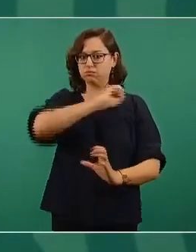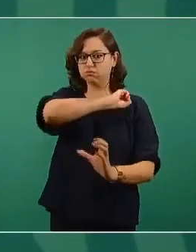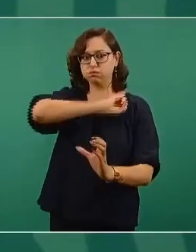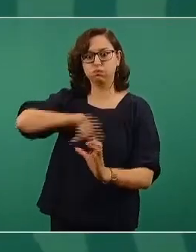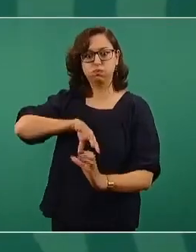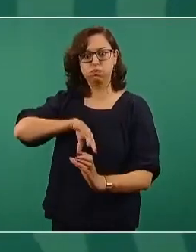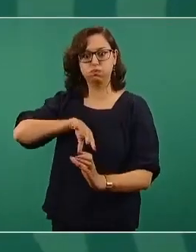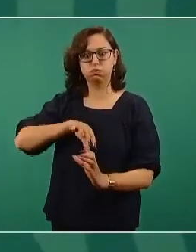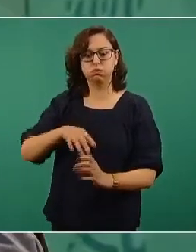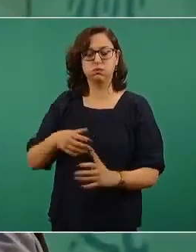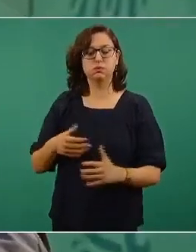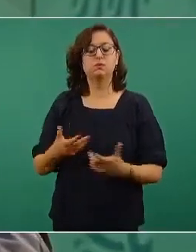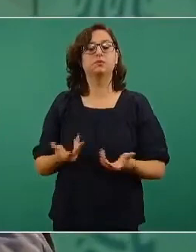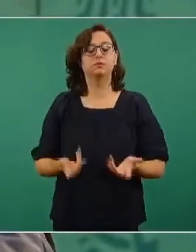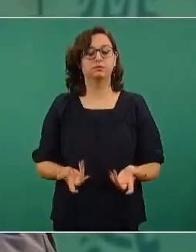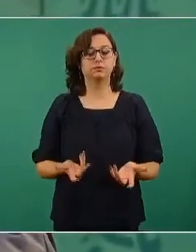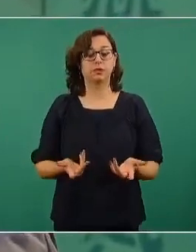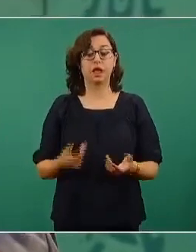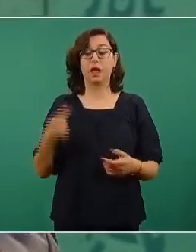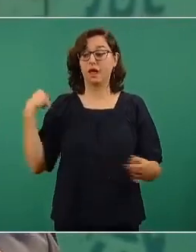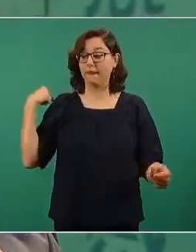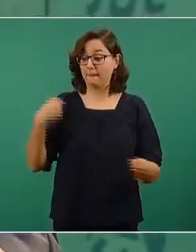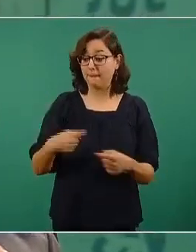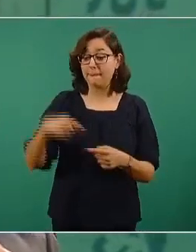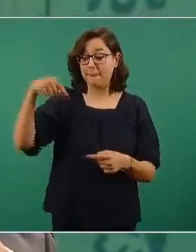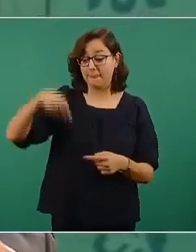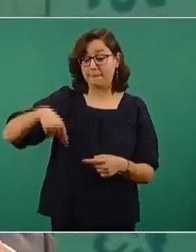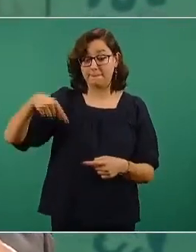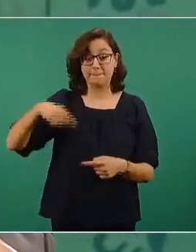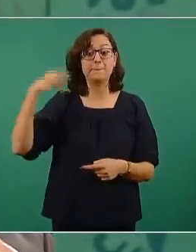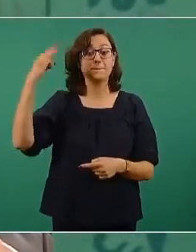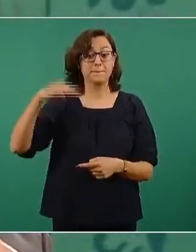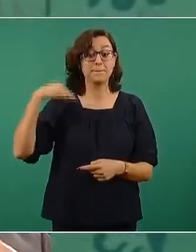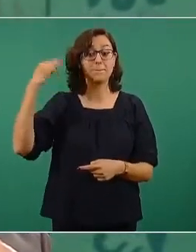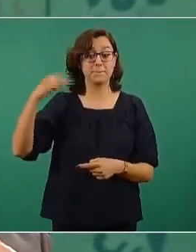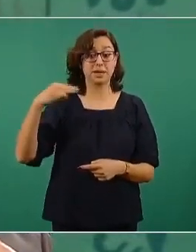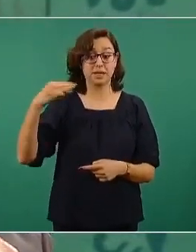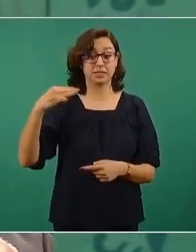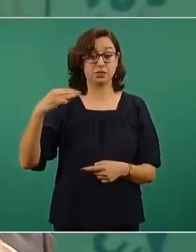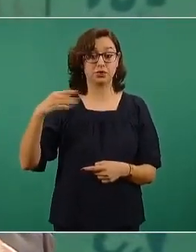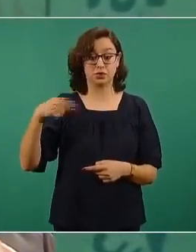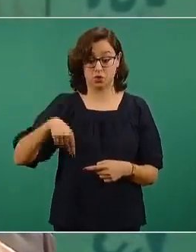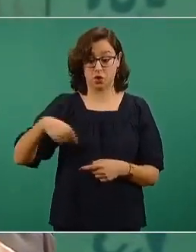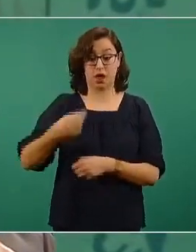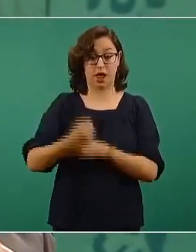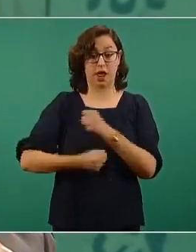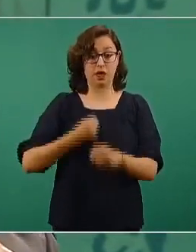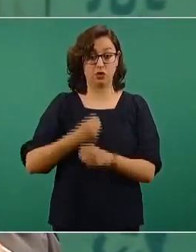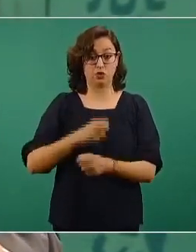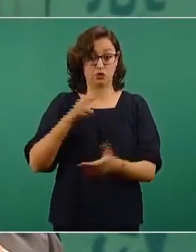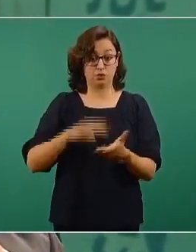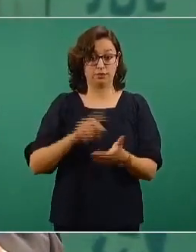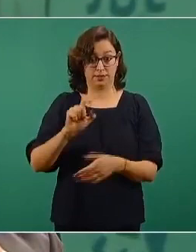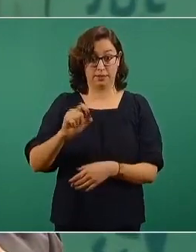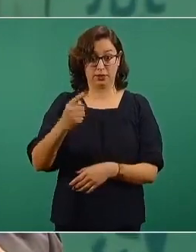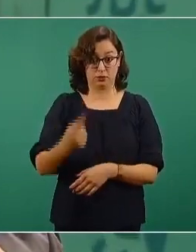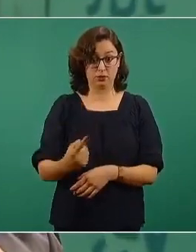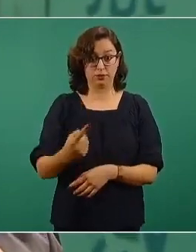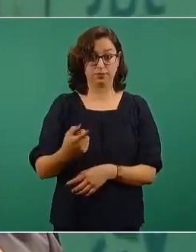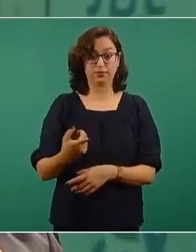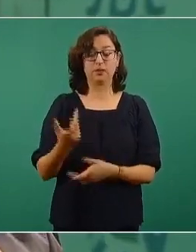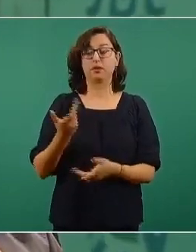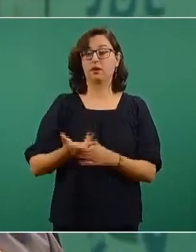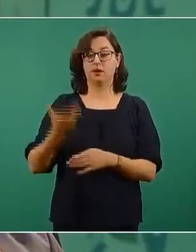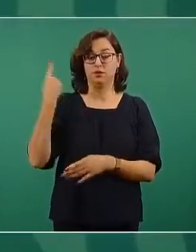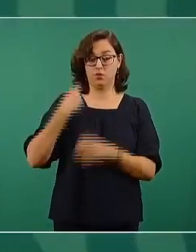todas formas, este marzo, a pesar de que el marzo del año pasado fue de más